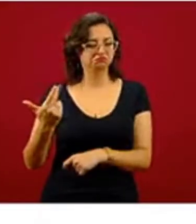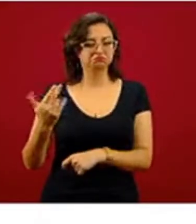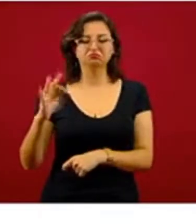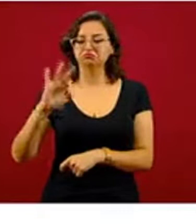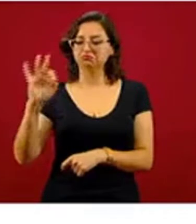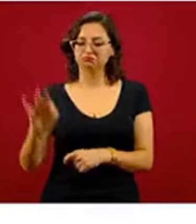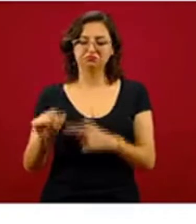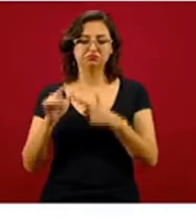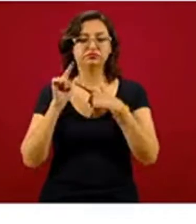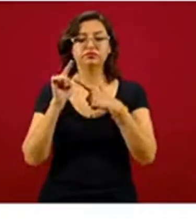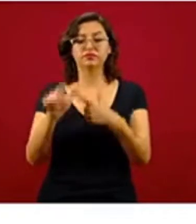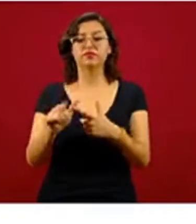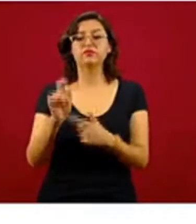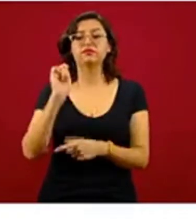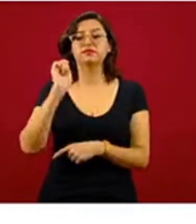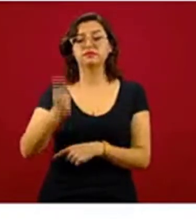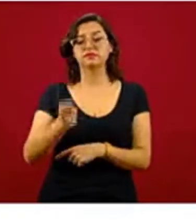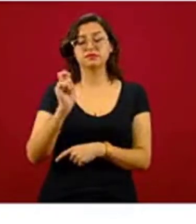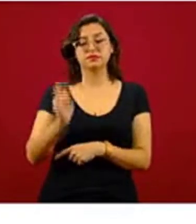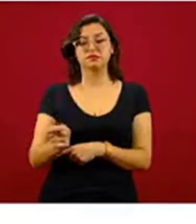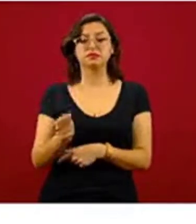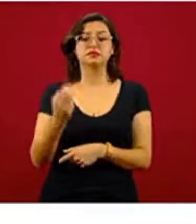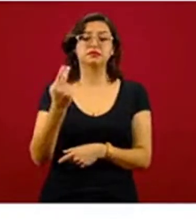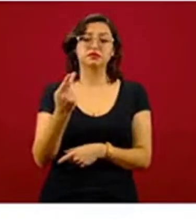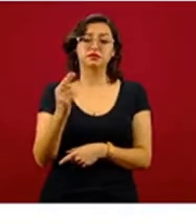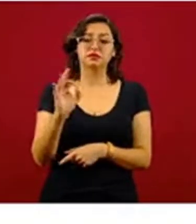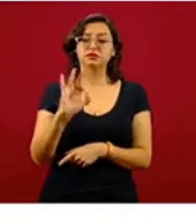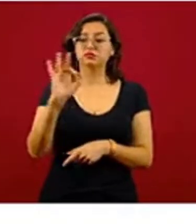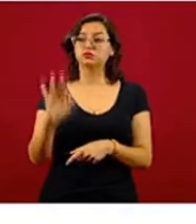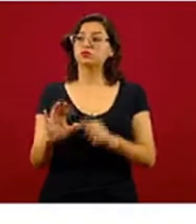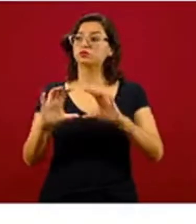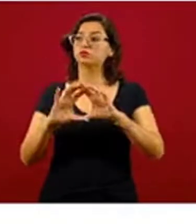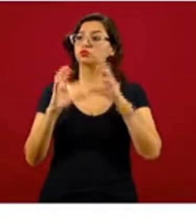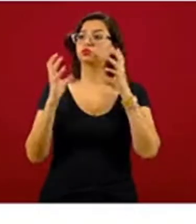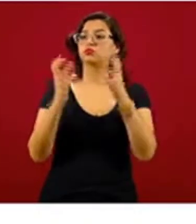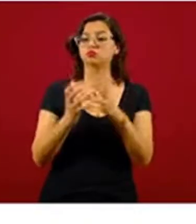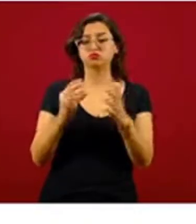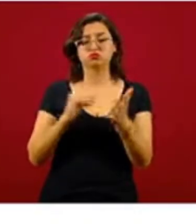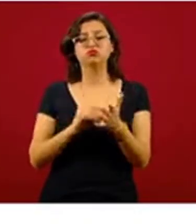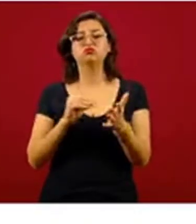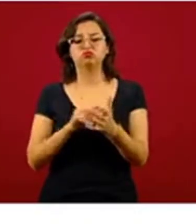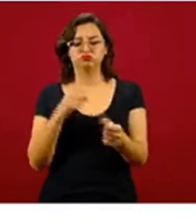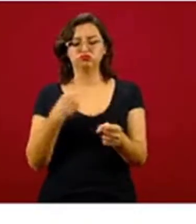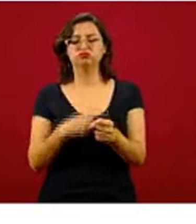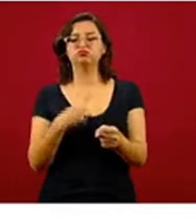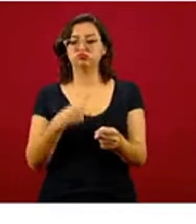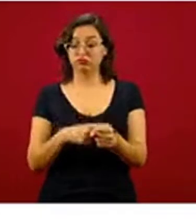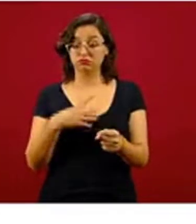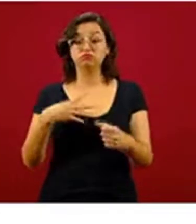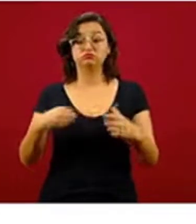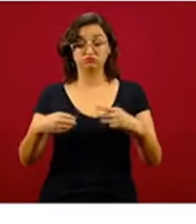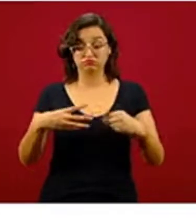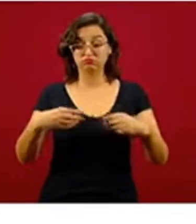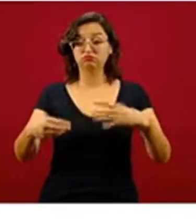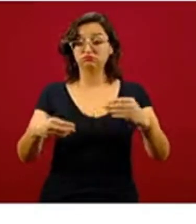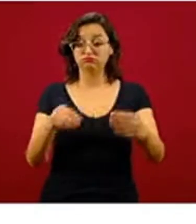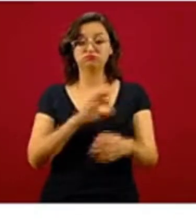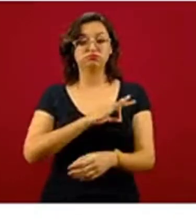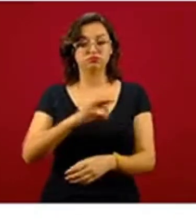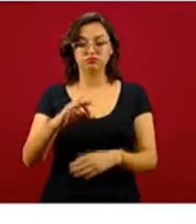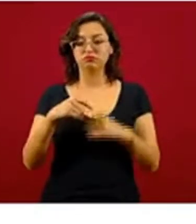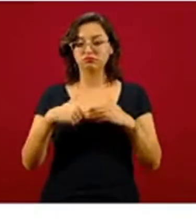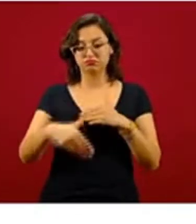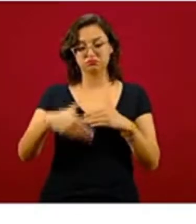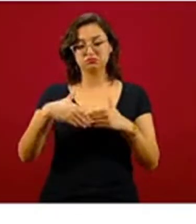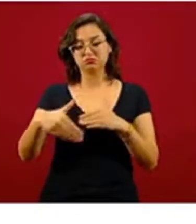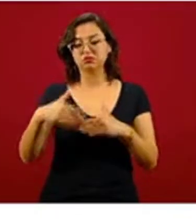que un cuarto de los casos a nivel mundial continúan todavía siendo activos en los 14